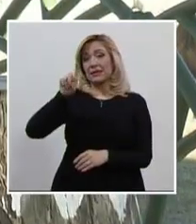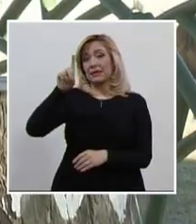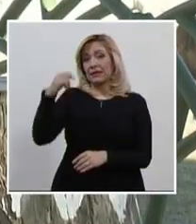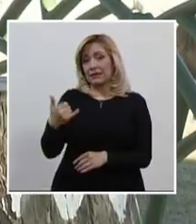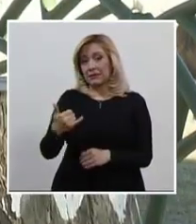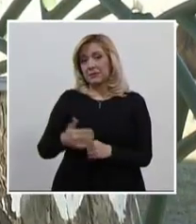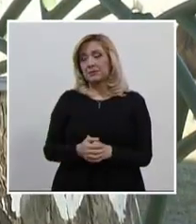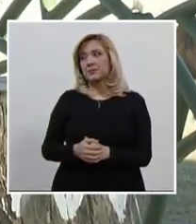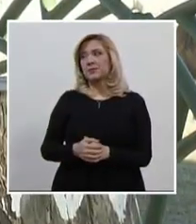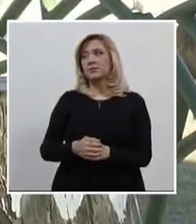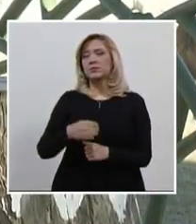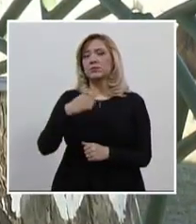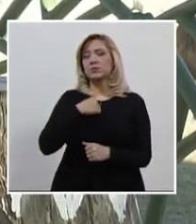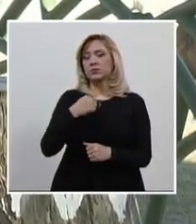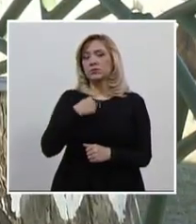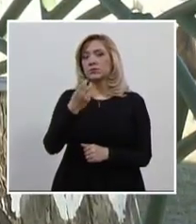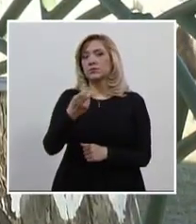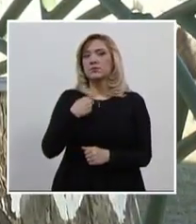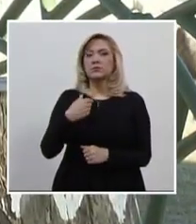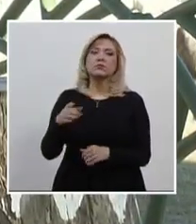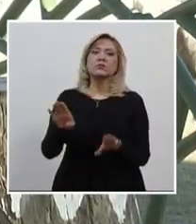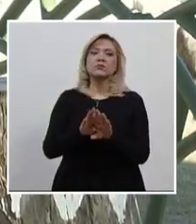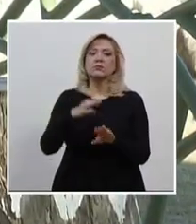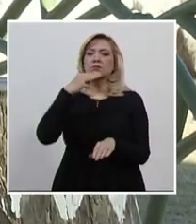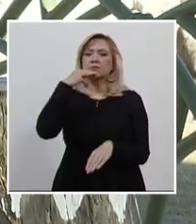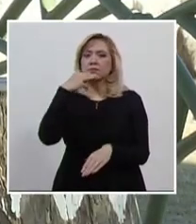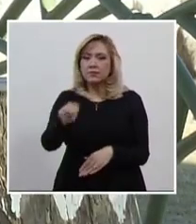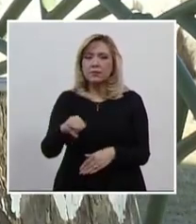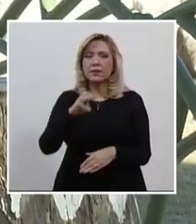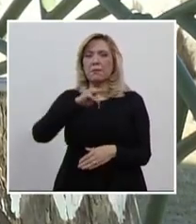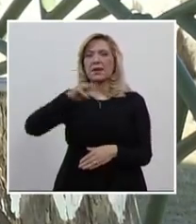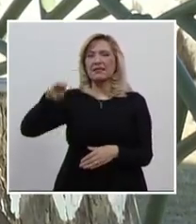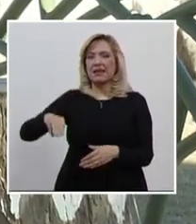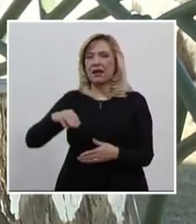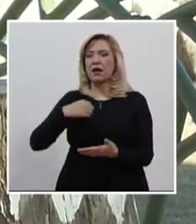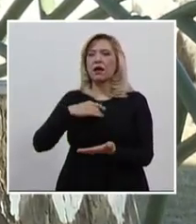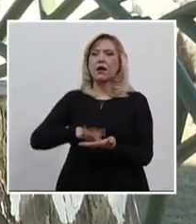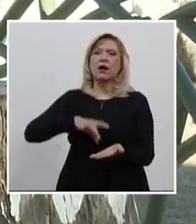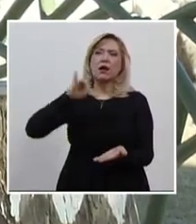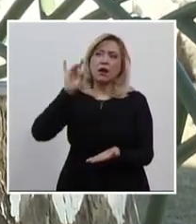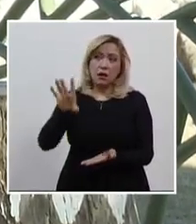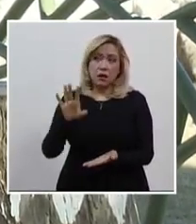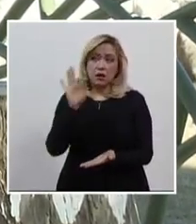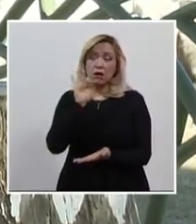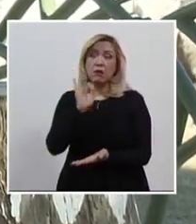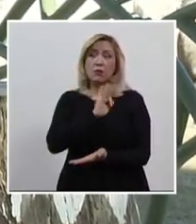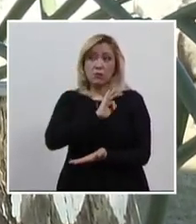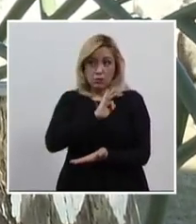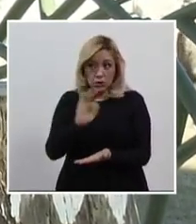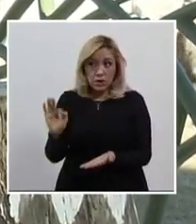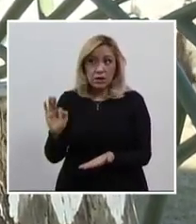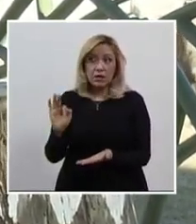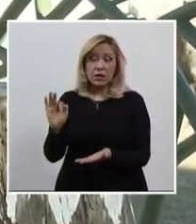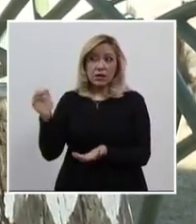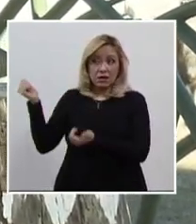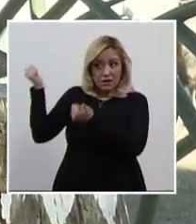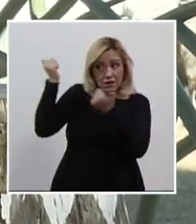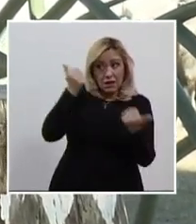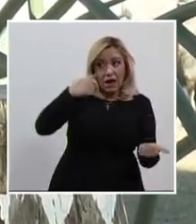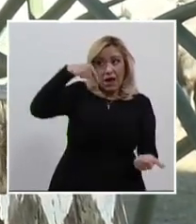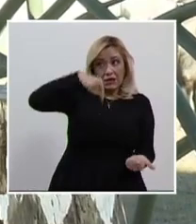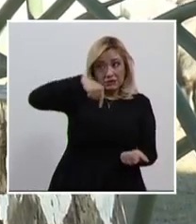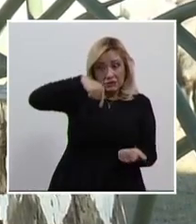Les pregunté, les mandé a través de mensajes de Messenger que si era posible que ellos se trajeran aquí